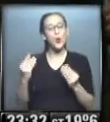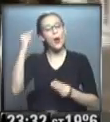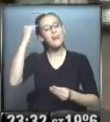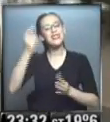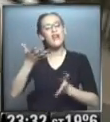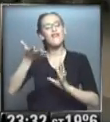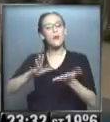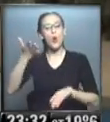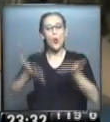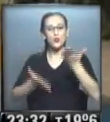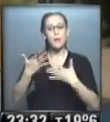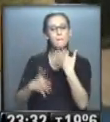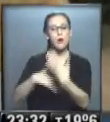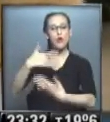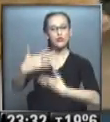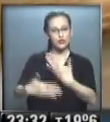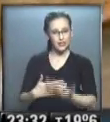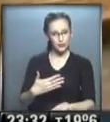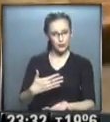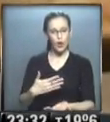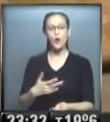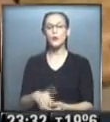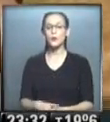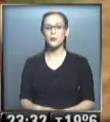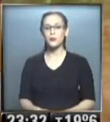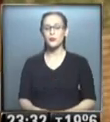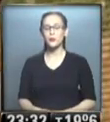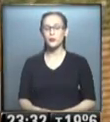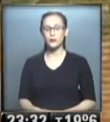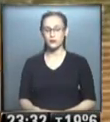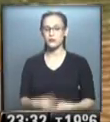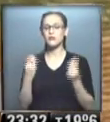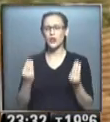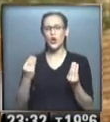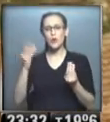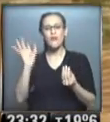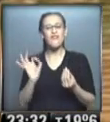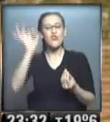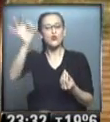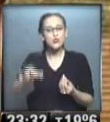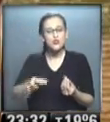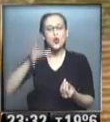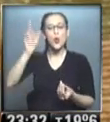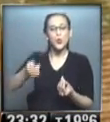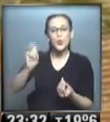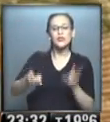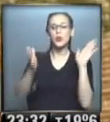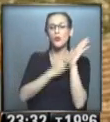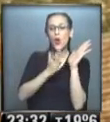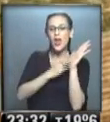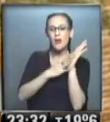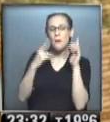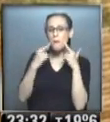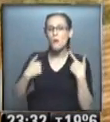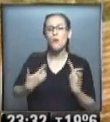justicia justamente y de reparación? ¿Se lo puede imaginar hacia el futuro con juicios, con pruebas, con